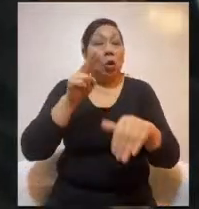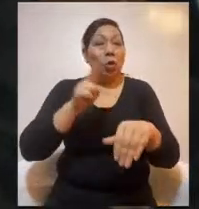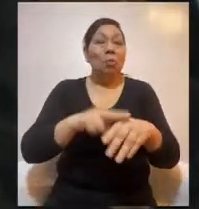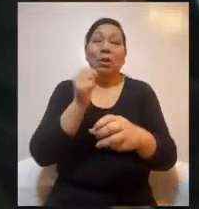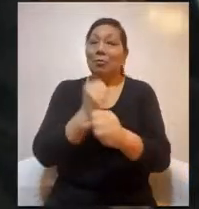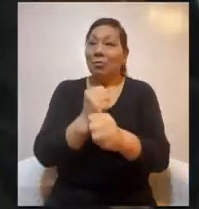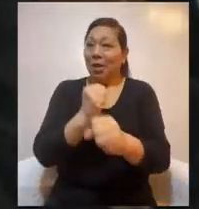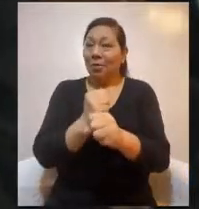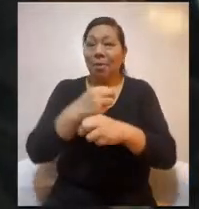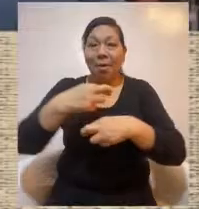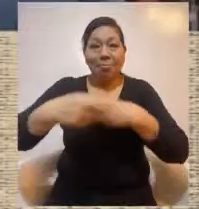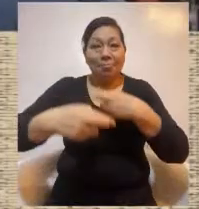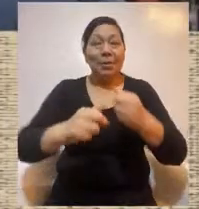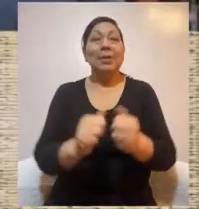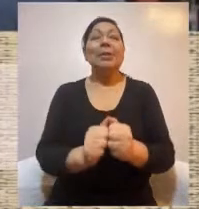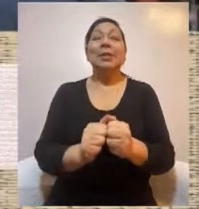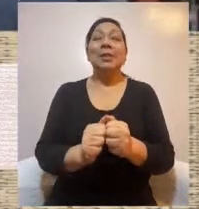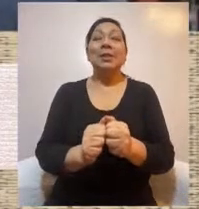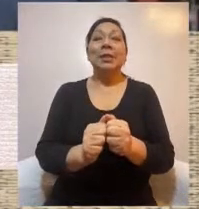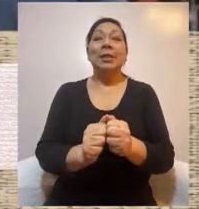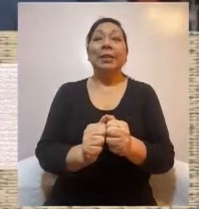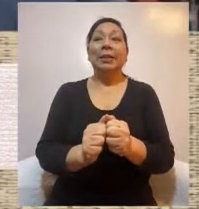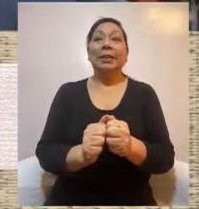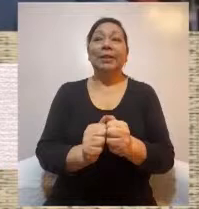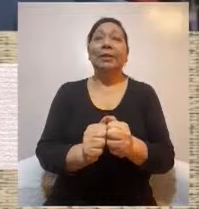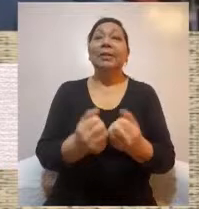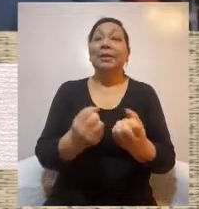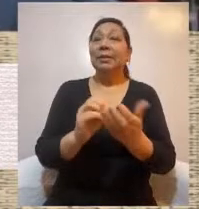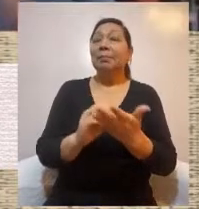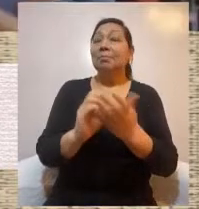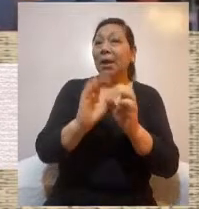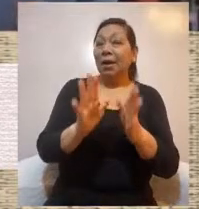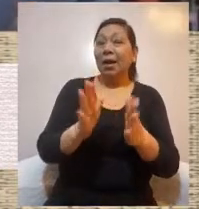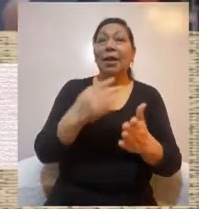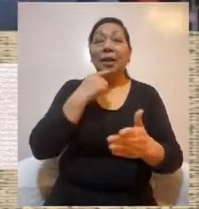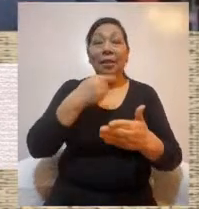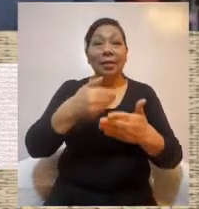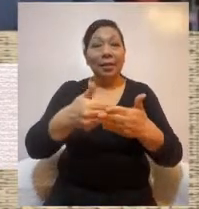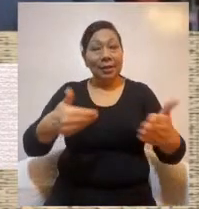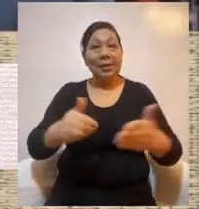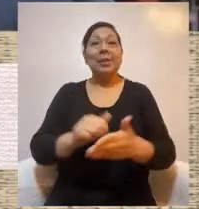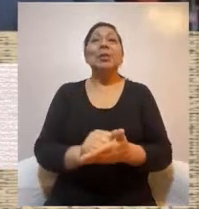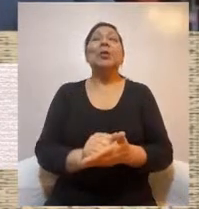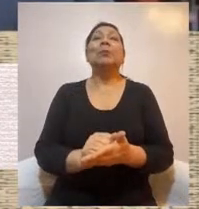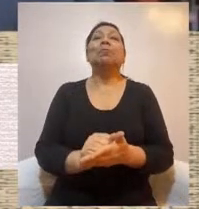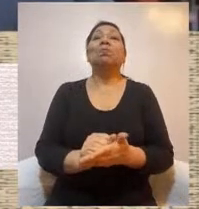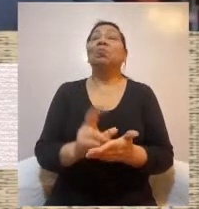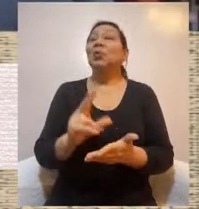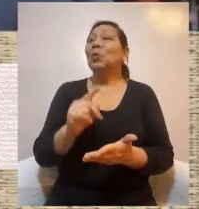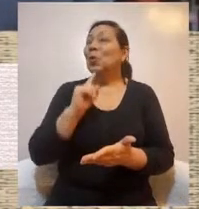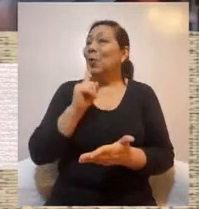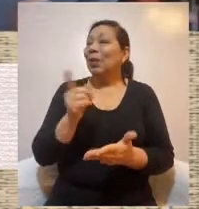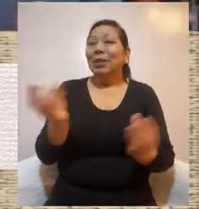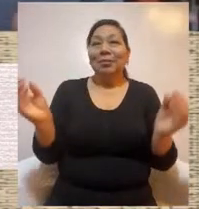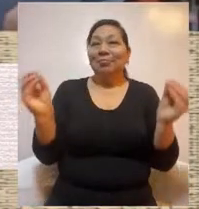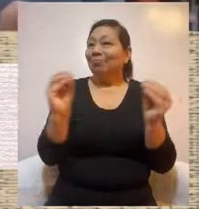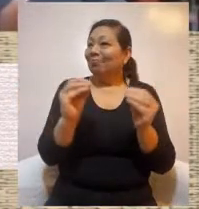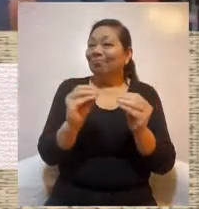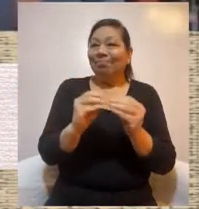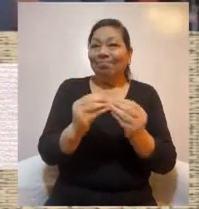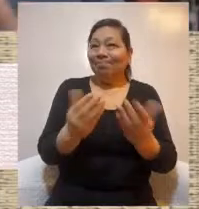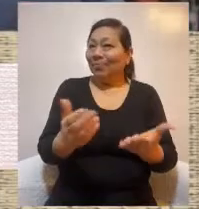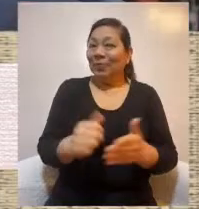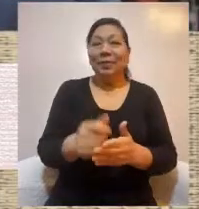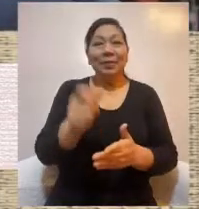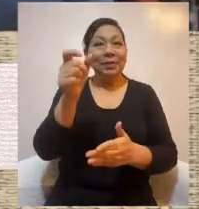normal desenvolvimiento del proceso. Y claro, lo que había comentado antes, de que no era